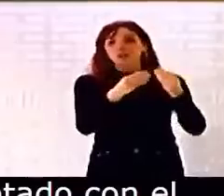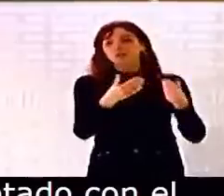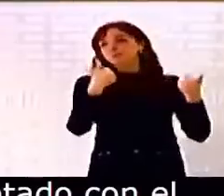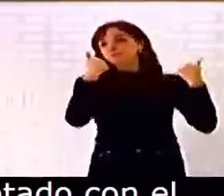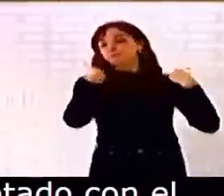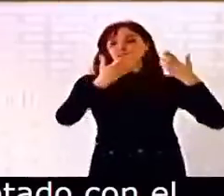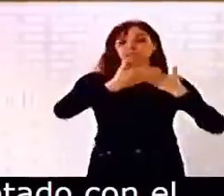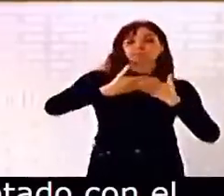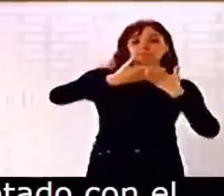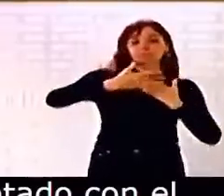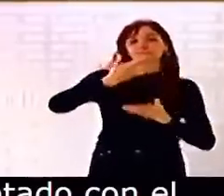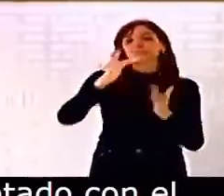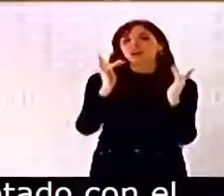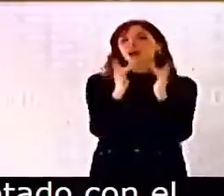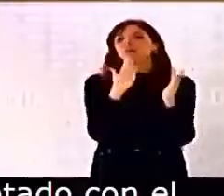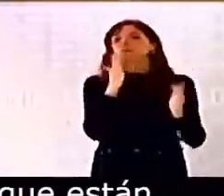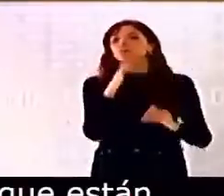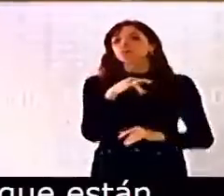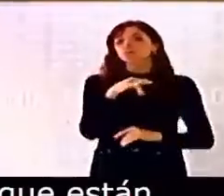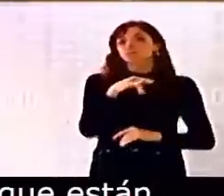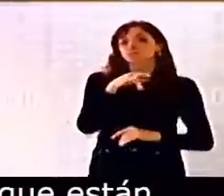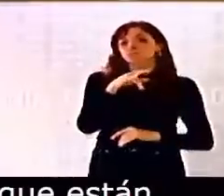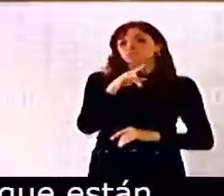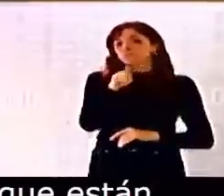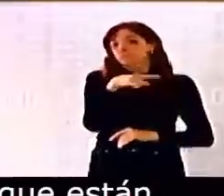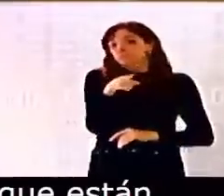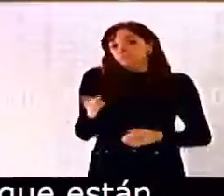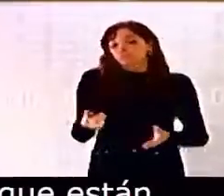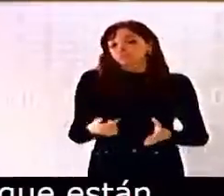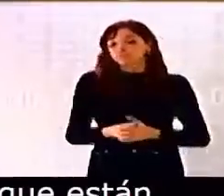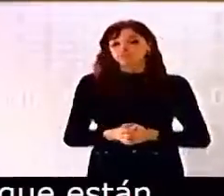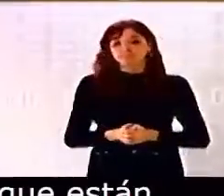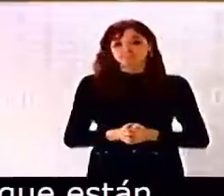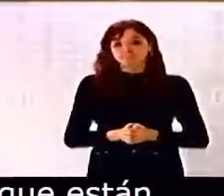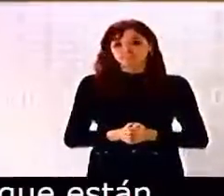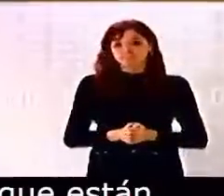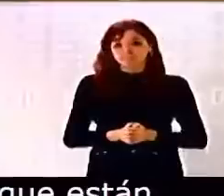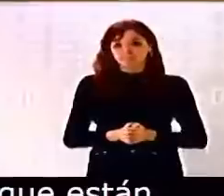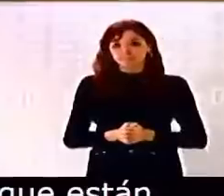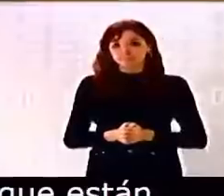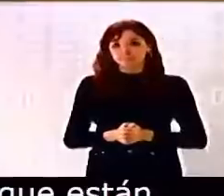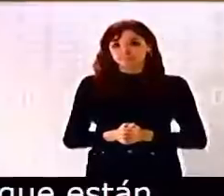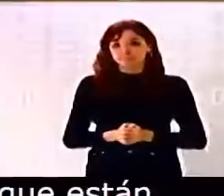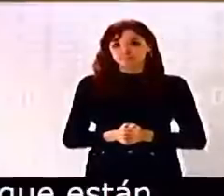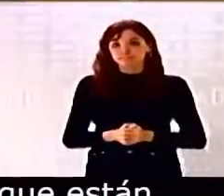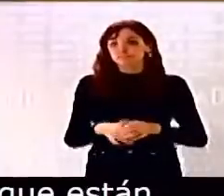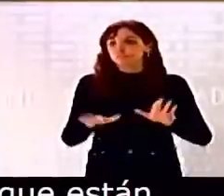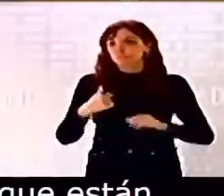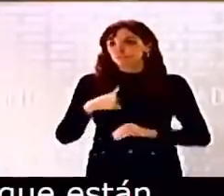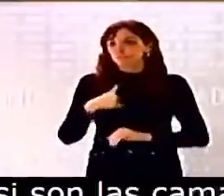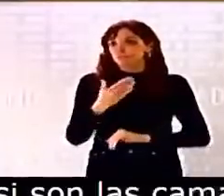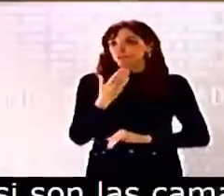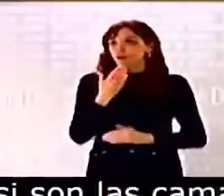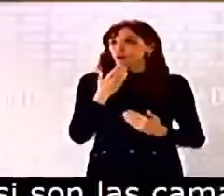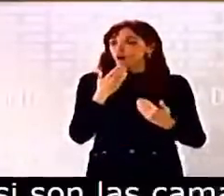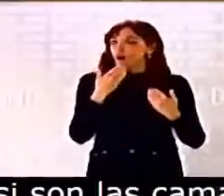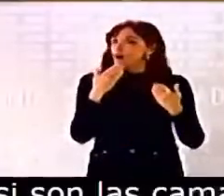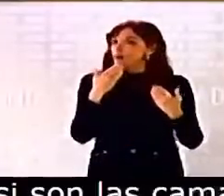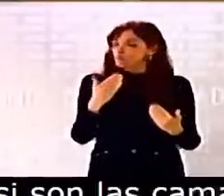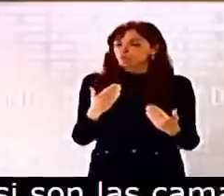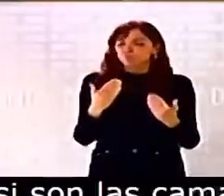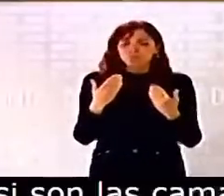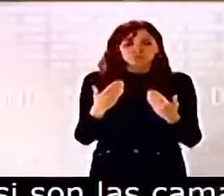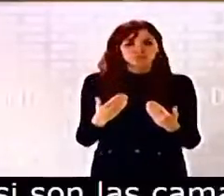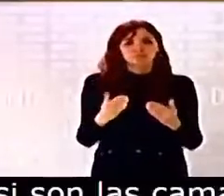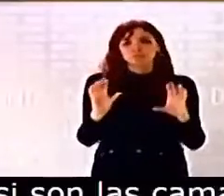de estudiar si esas son las camas más adecuadas o no son las camas más adecuadas. En cualquier caso, yo le estoy muy agradecido al Ejército